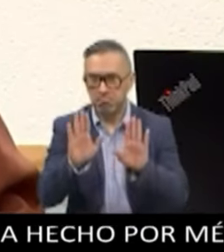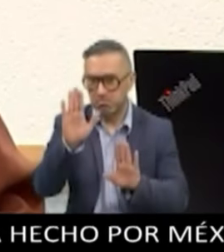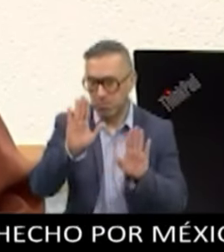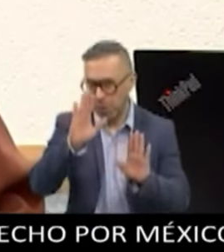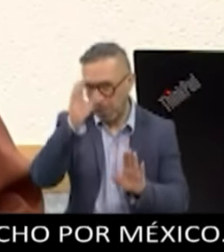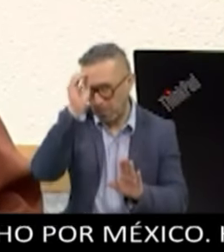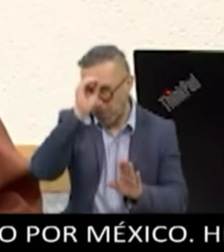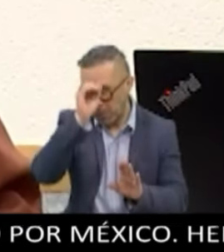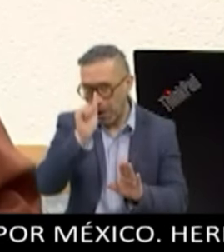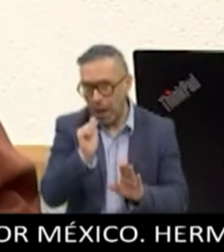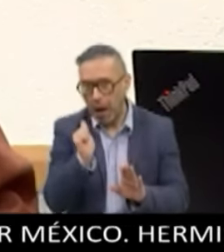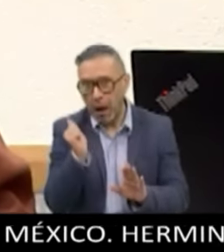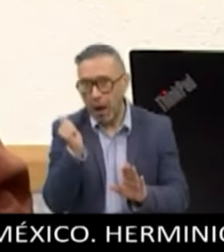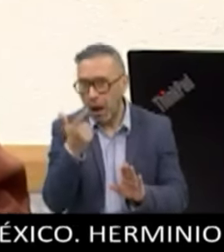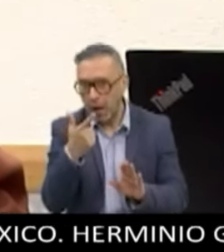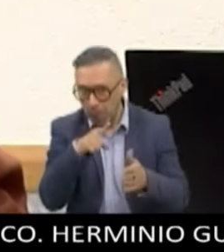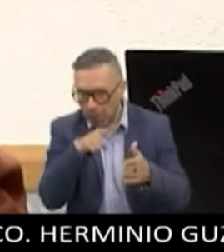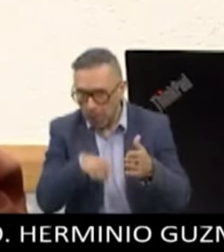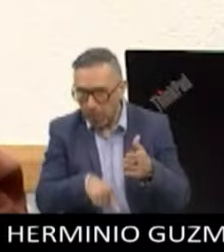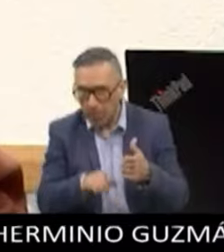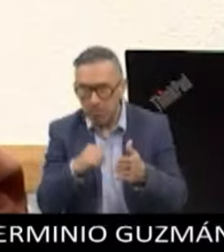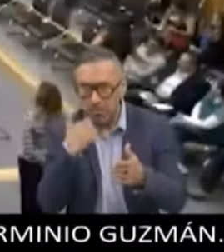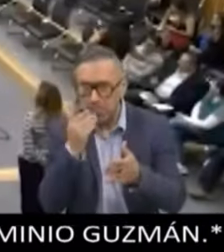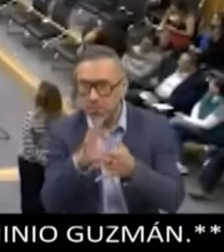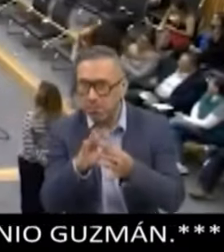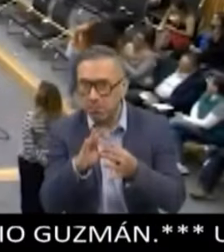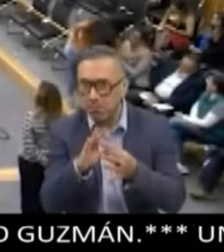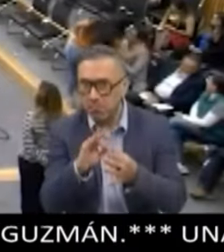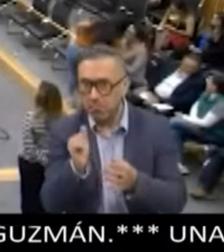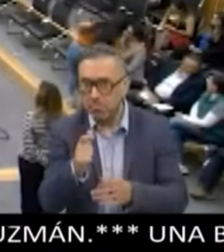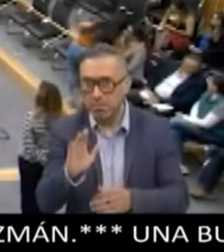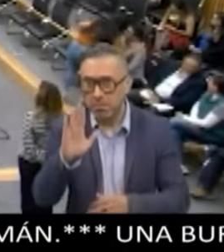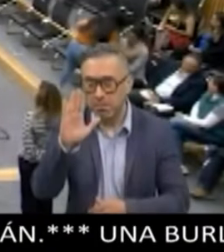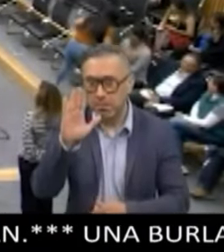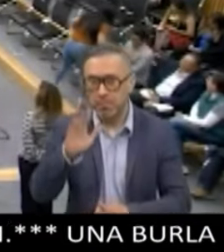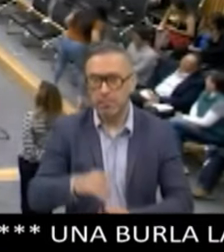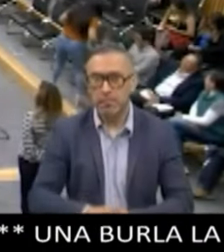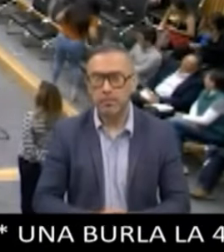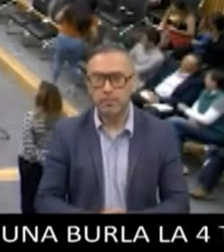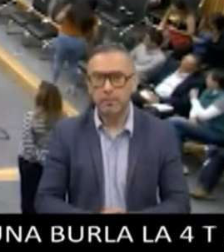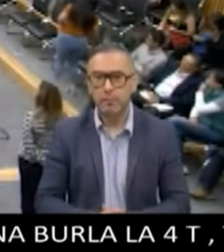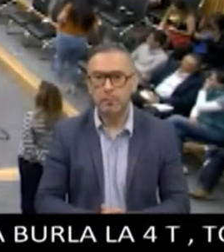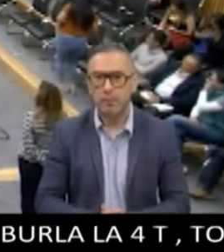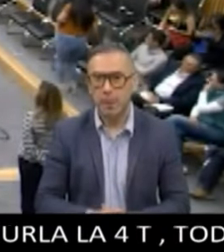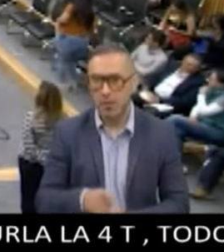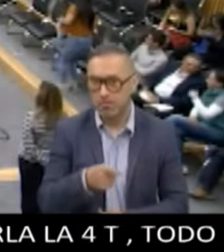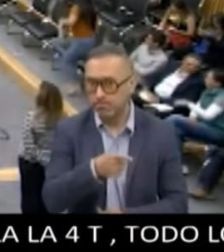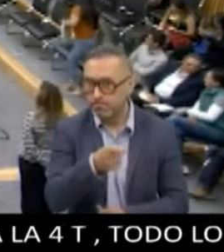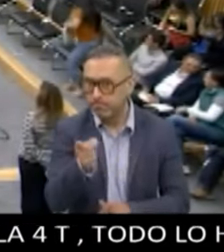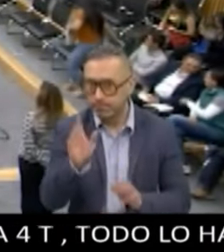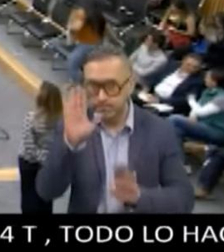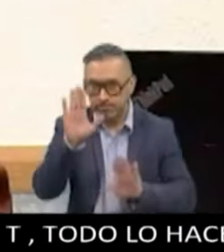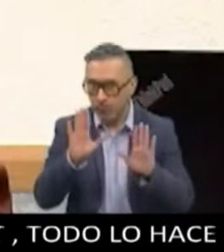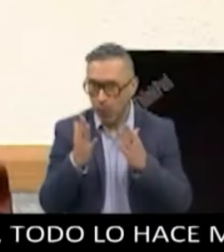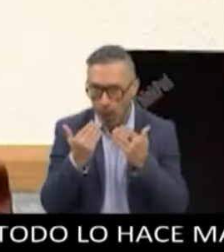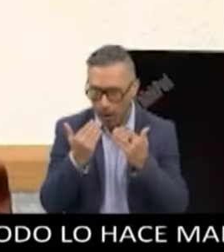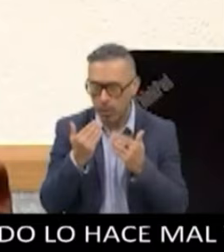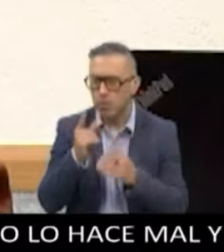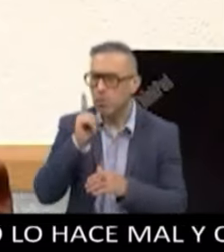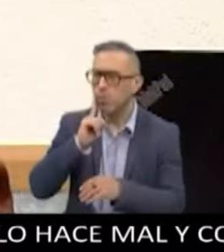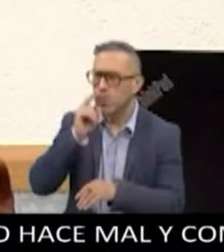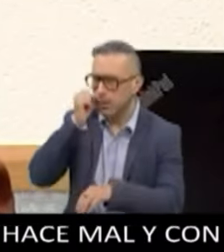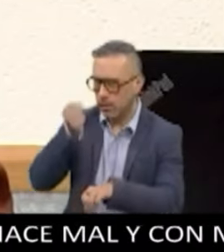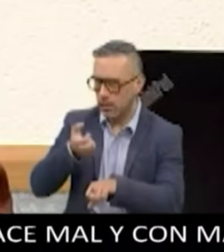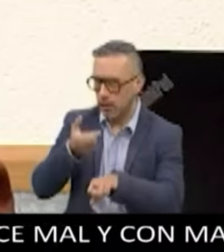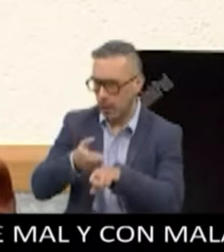en riesgo en el instituto absolutamente nada el diseño institucional y lo he venido sosteniendo Porque además así es